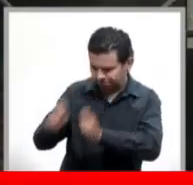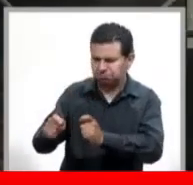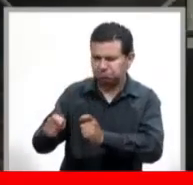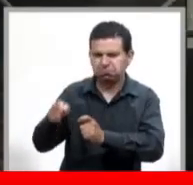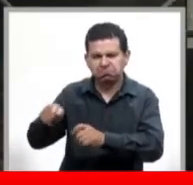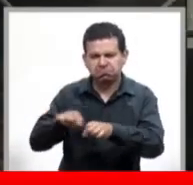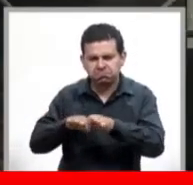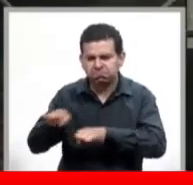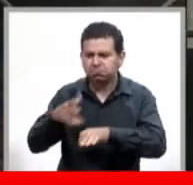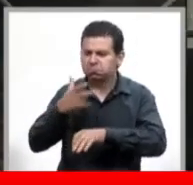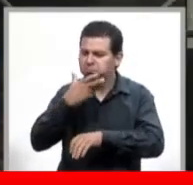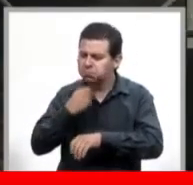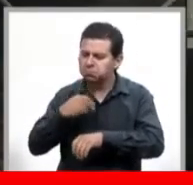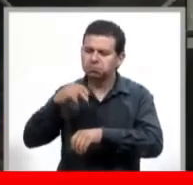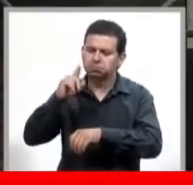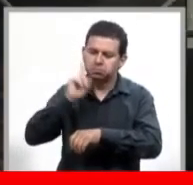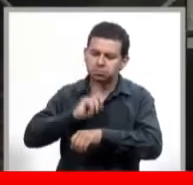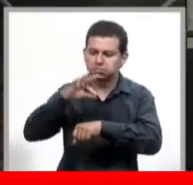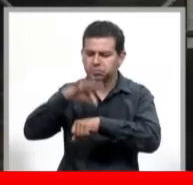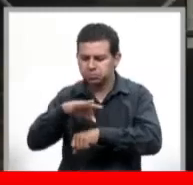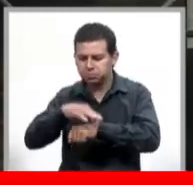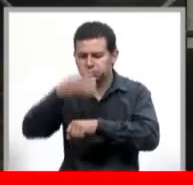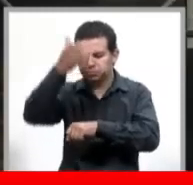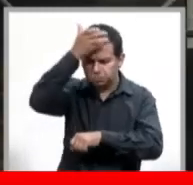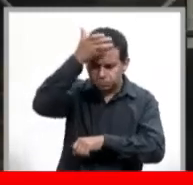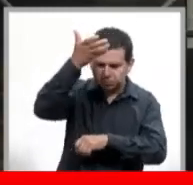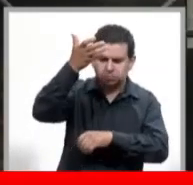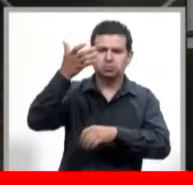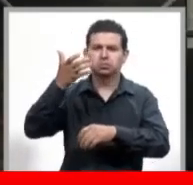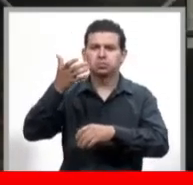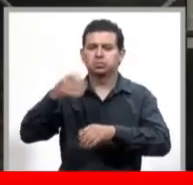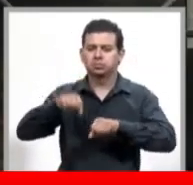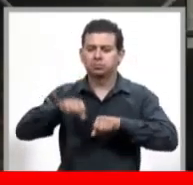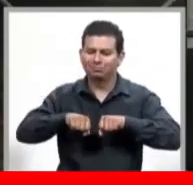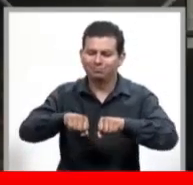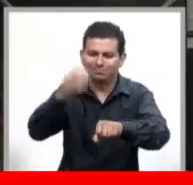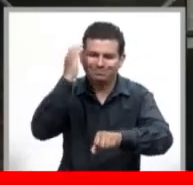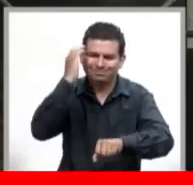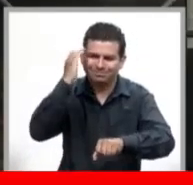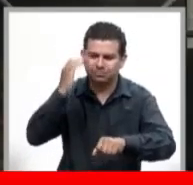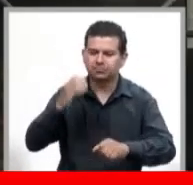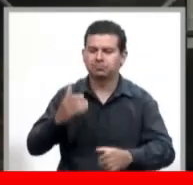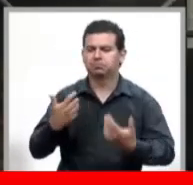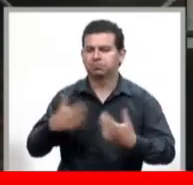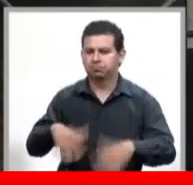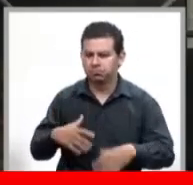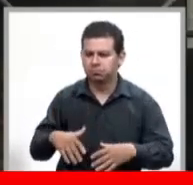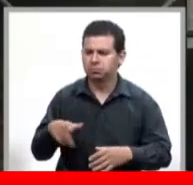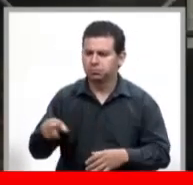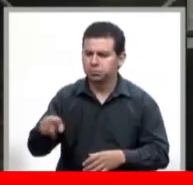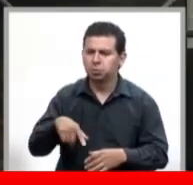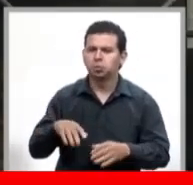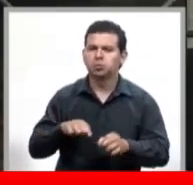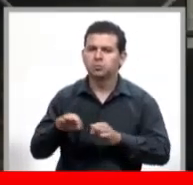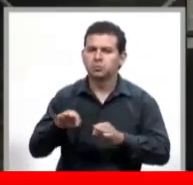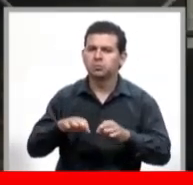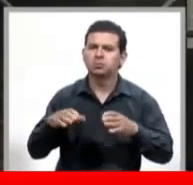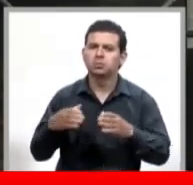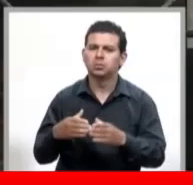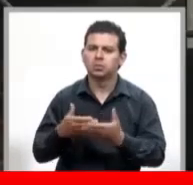doctoras, doctores, enfermeras, enfermeros, camilleros, que el día de hoy en 25